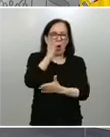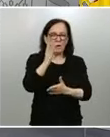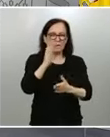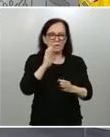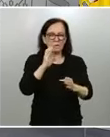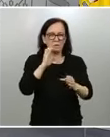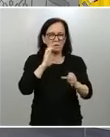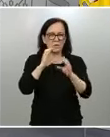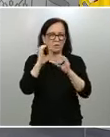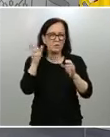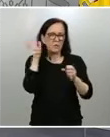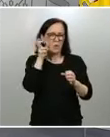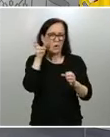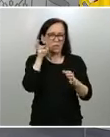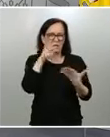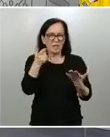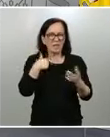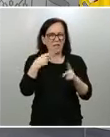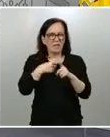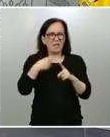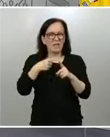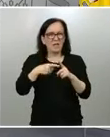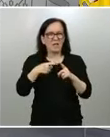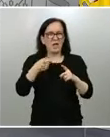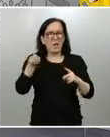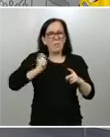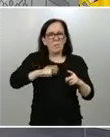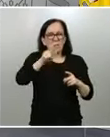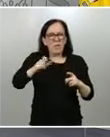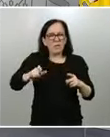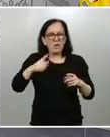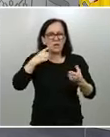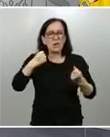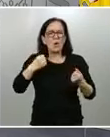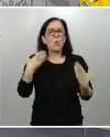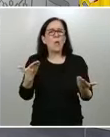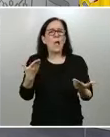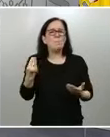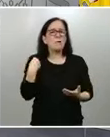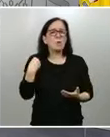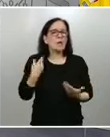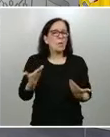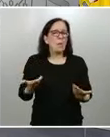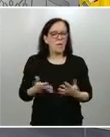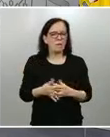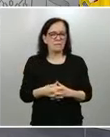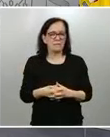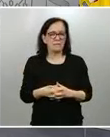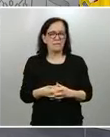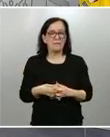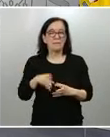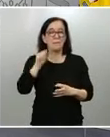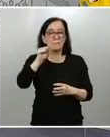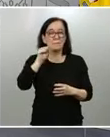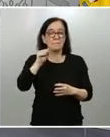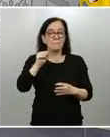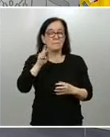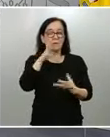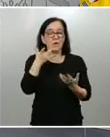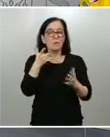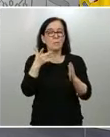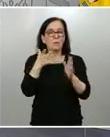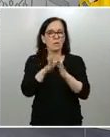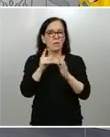a profesionales sanitarios pero no sé exactamente cuál era la pregunta la pregunta era este cómo se explica la tasa tan alta